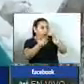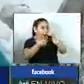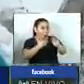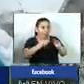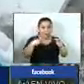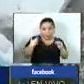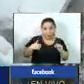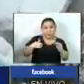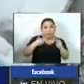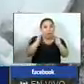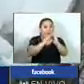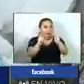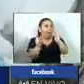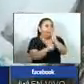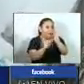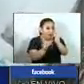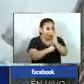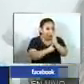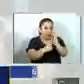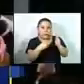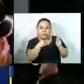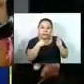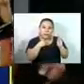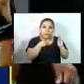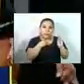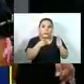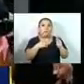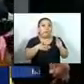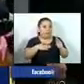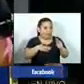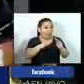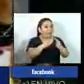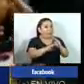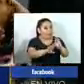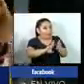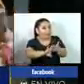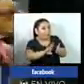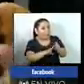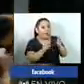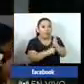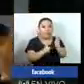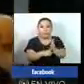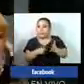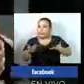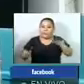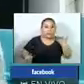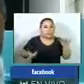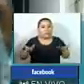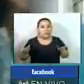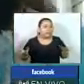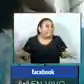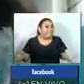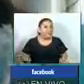alquilamos tenemos alquiler de casa y no hayamos que hacer